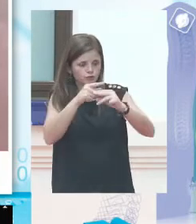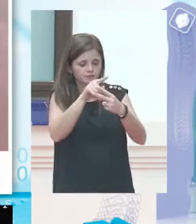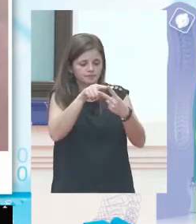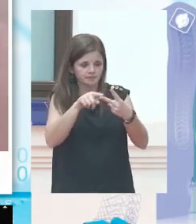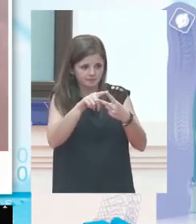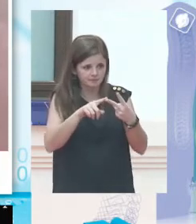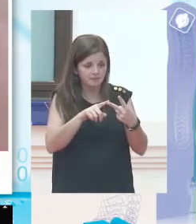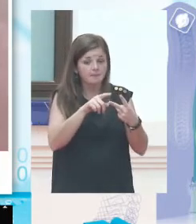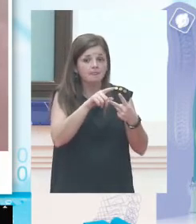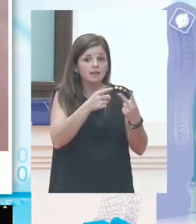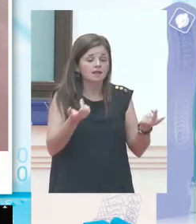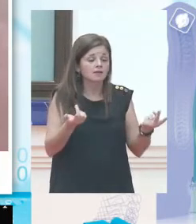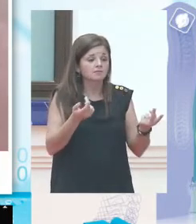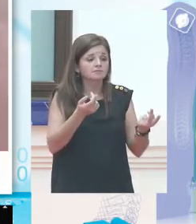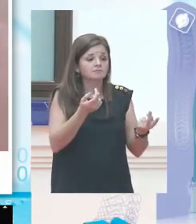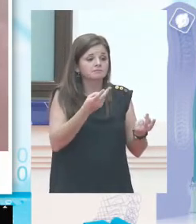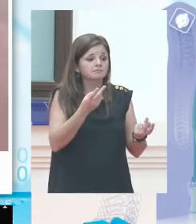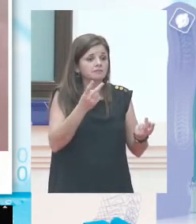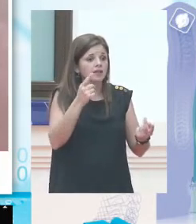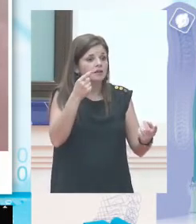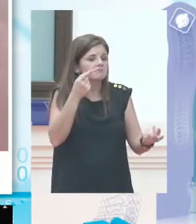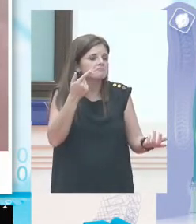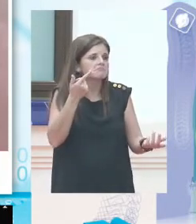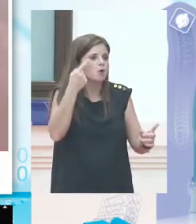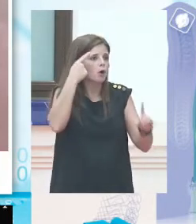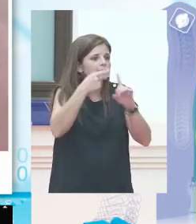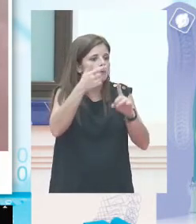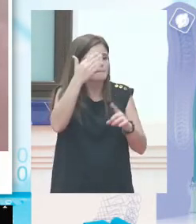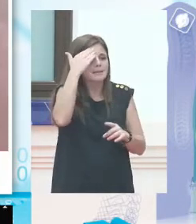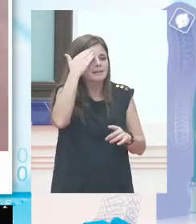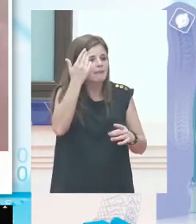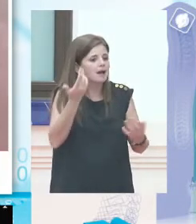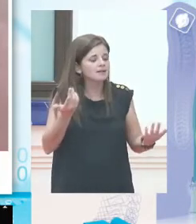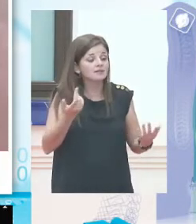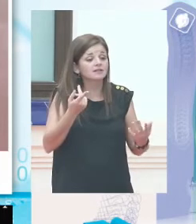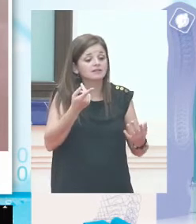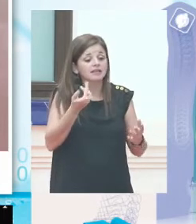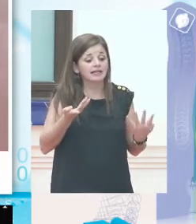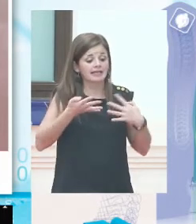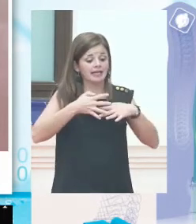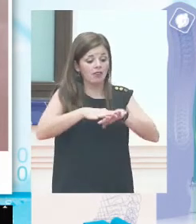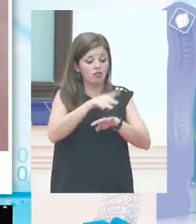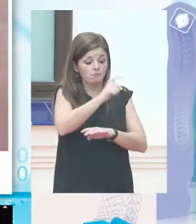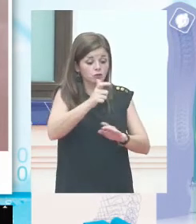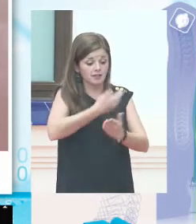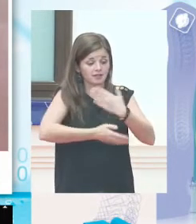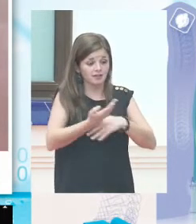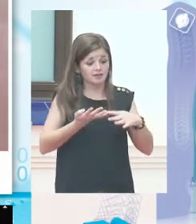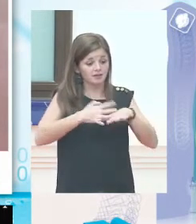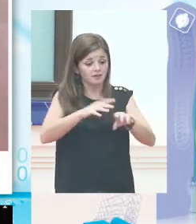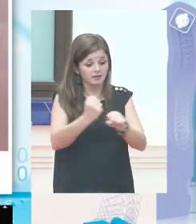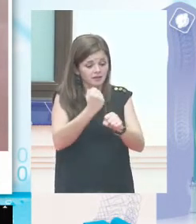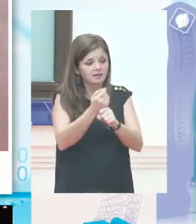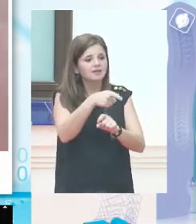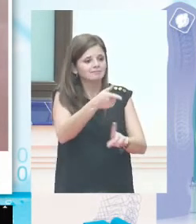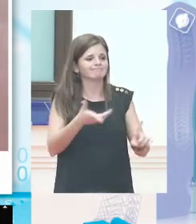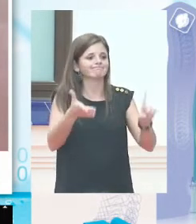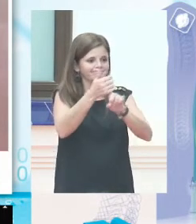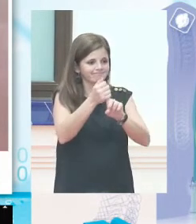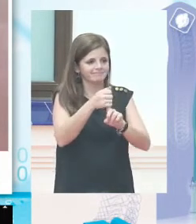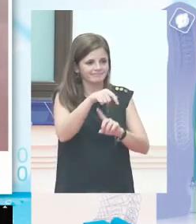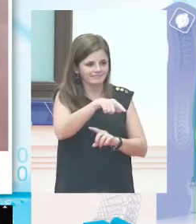El principal objetivo de estos proyectos es conseguir la integración laboral de personas discapacitadas en entornos laborales.